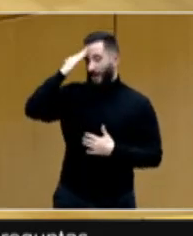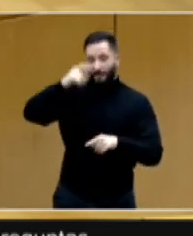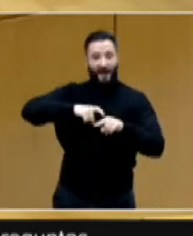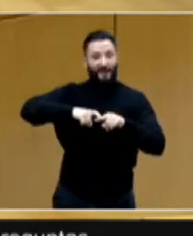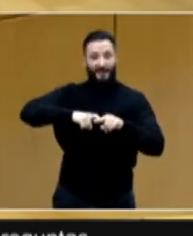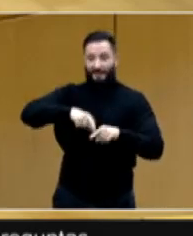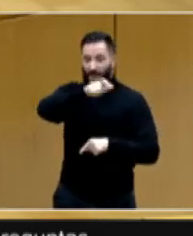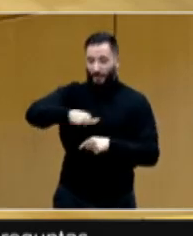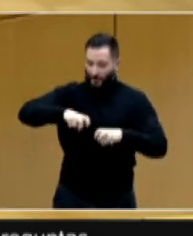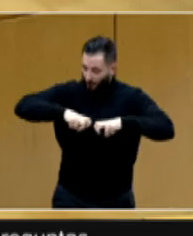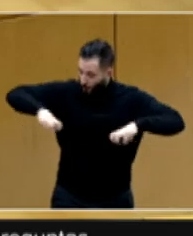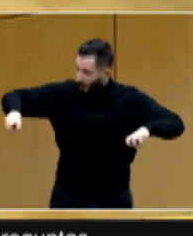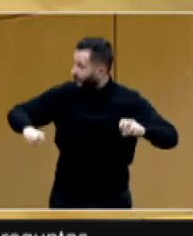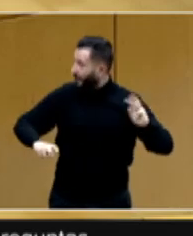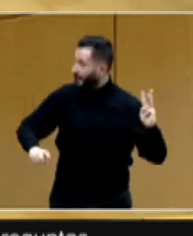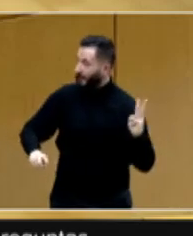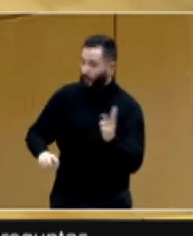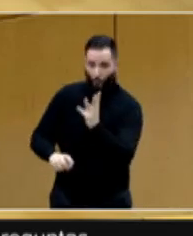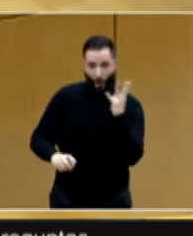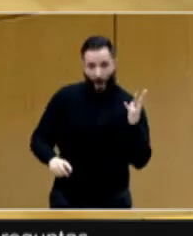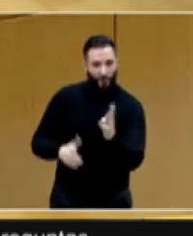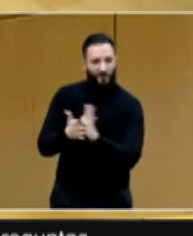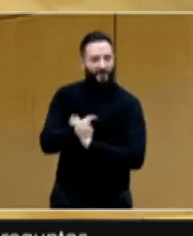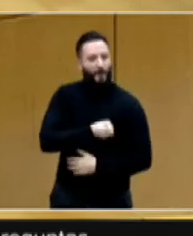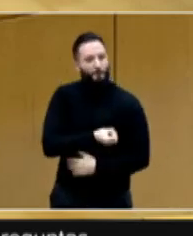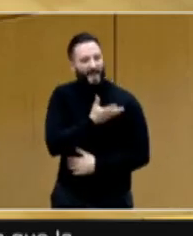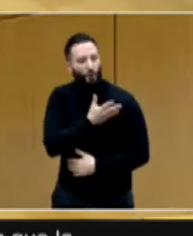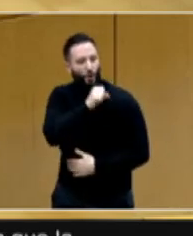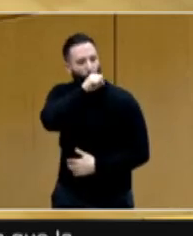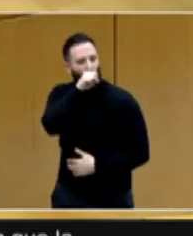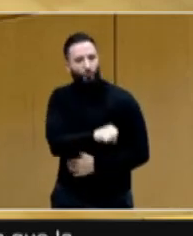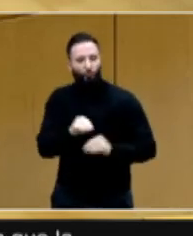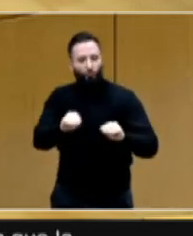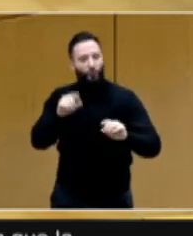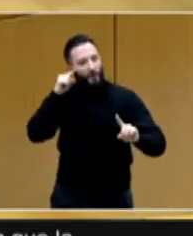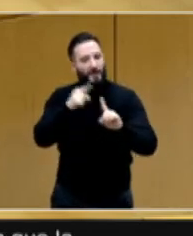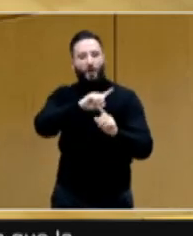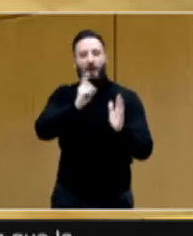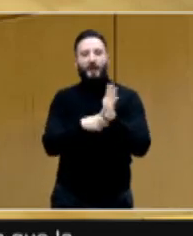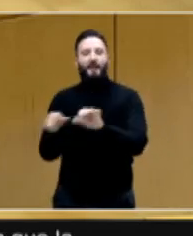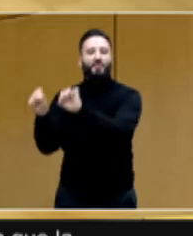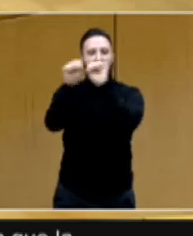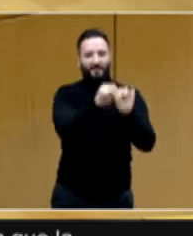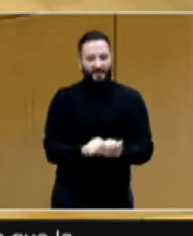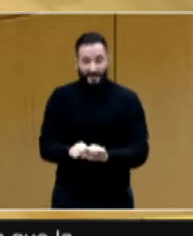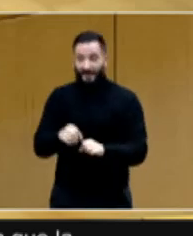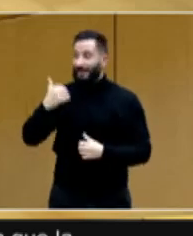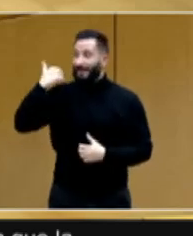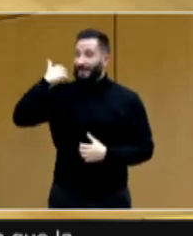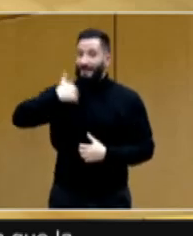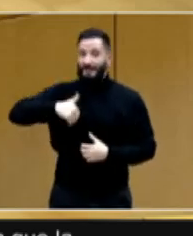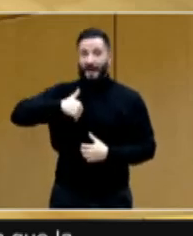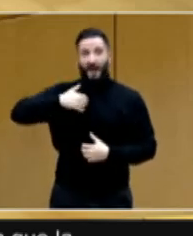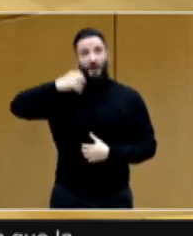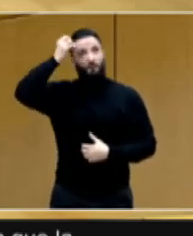era la pasión que ponían en esta materia sobre todo en la defensa de la ley nos toca ya bajar de